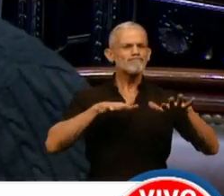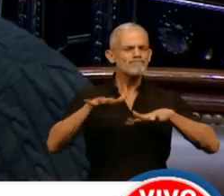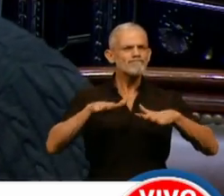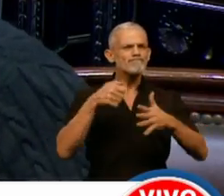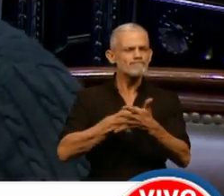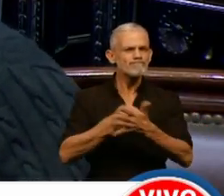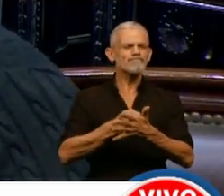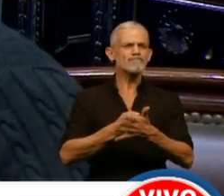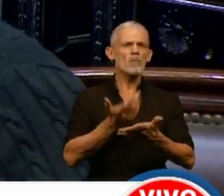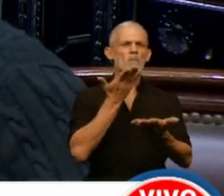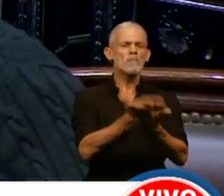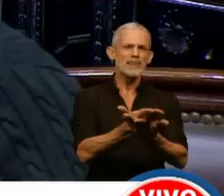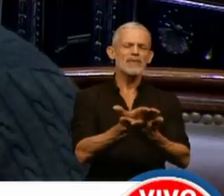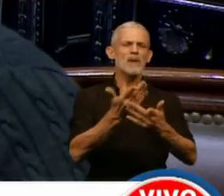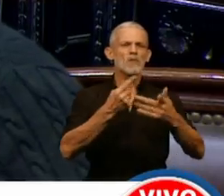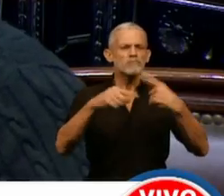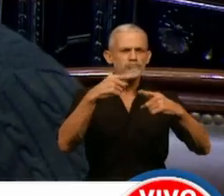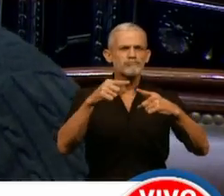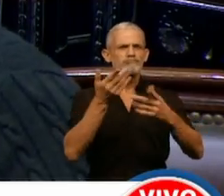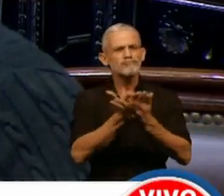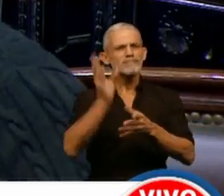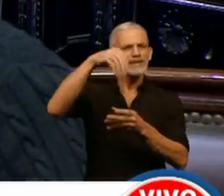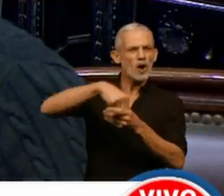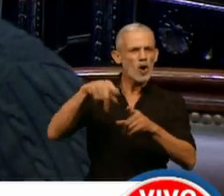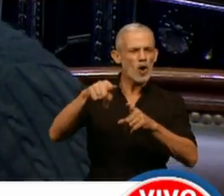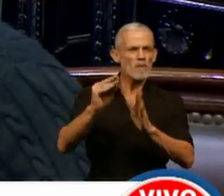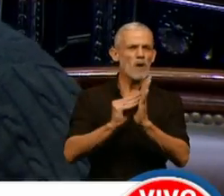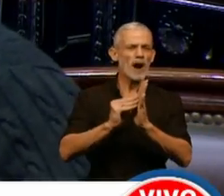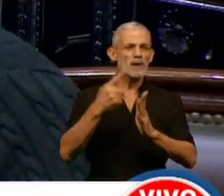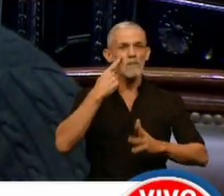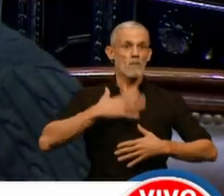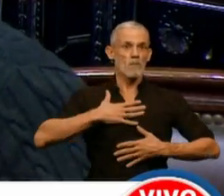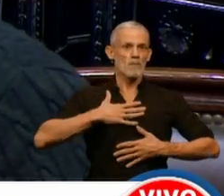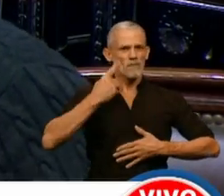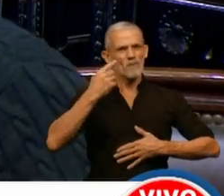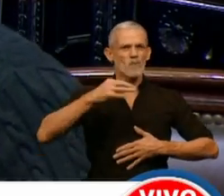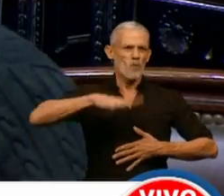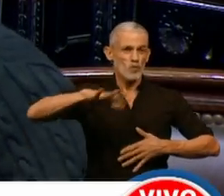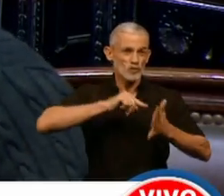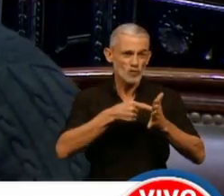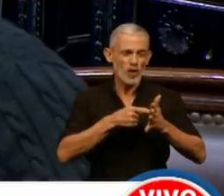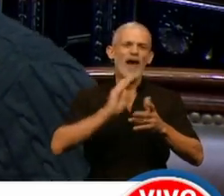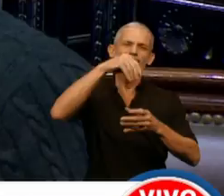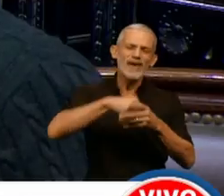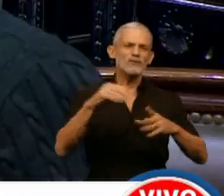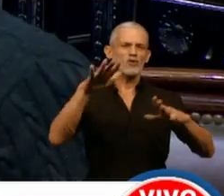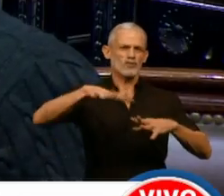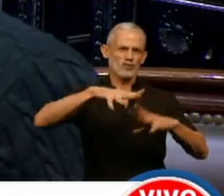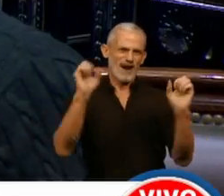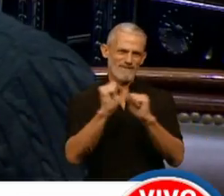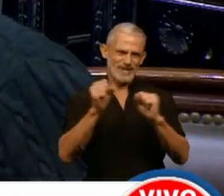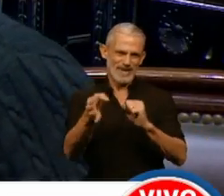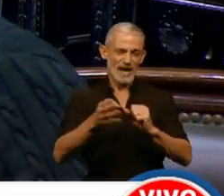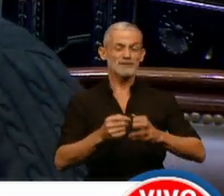y solicitábamos y gestiona vamos a incorporar a nuestros municipios dentro de la zona fría